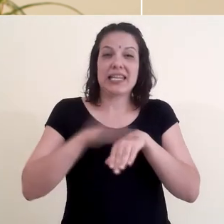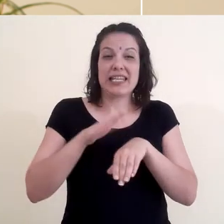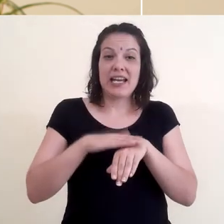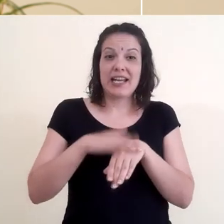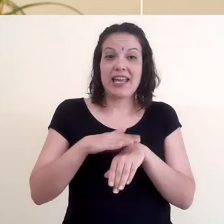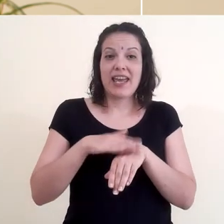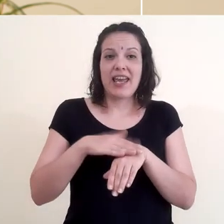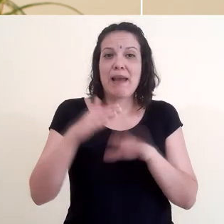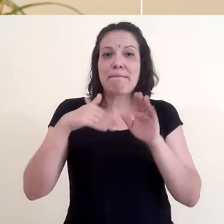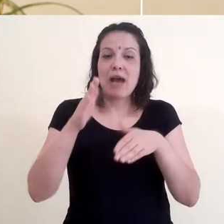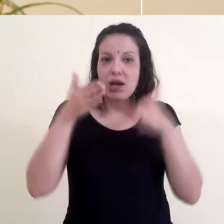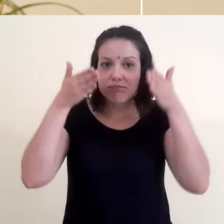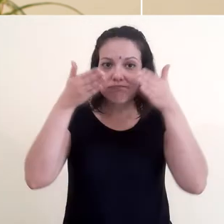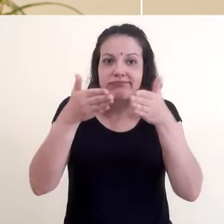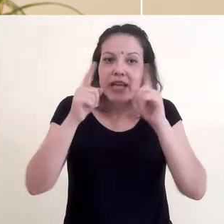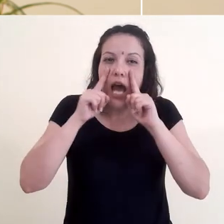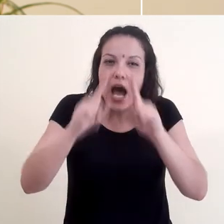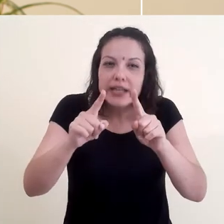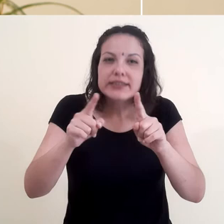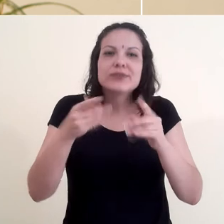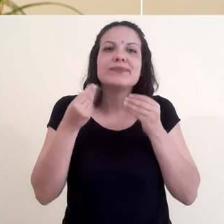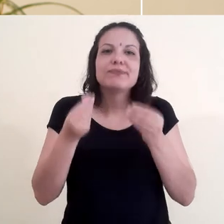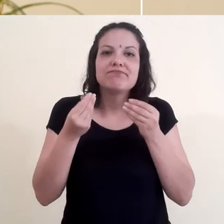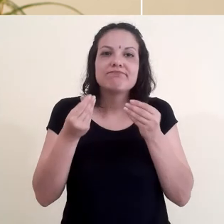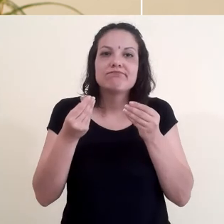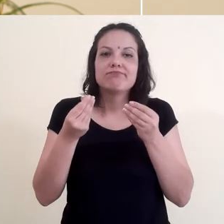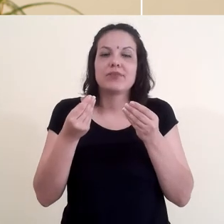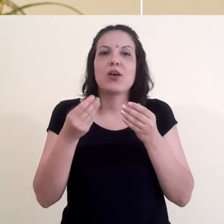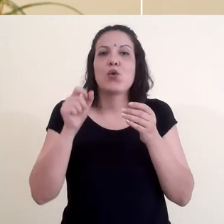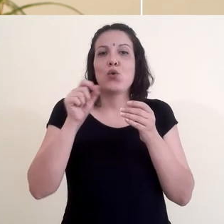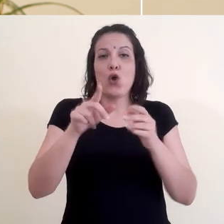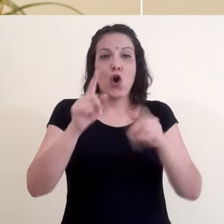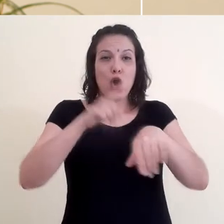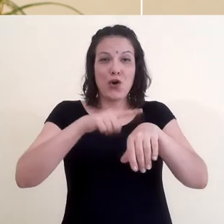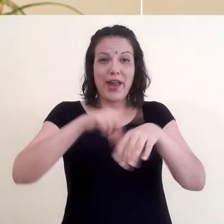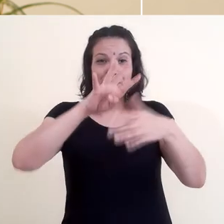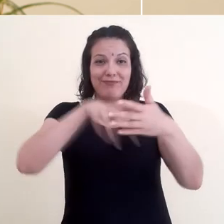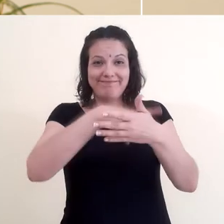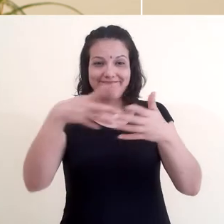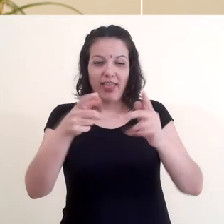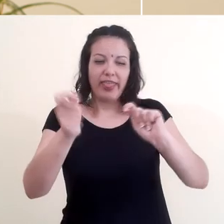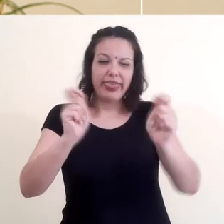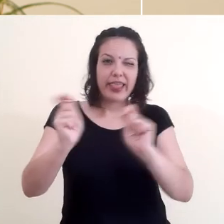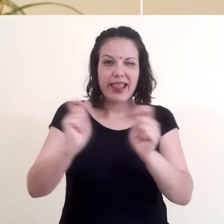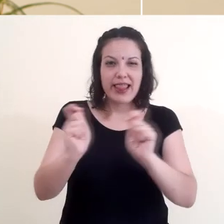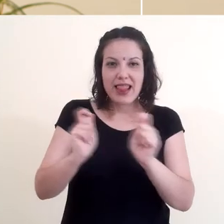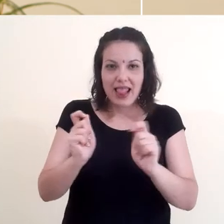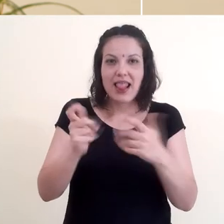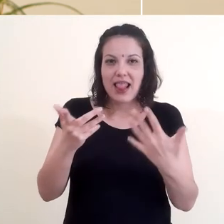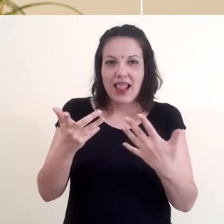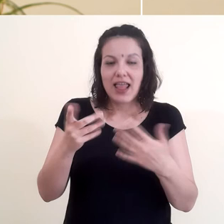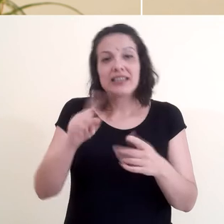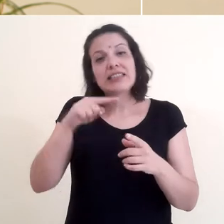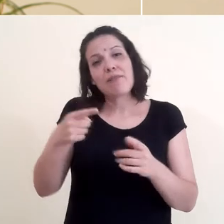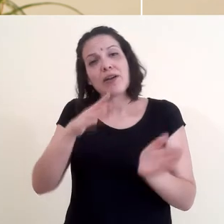fue muchas veces intentar de reorganizar esos horarios un poco más descalibrados, y por otro